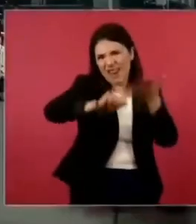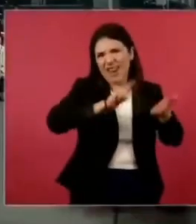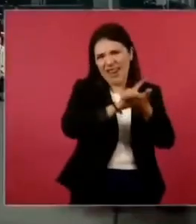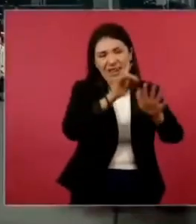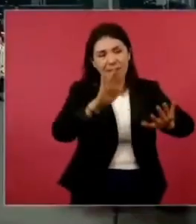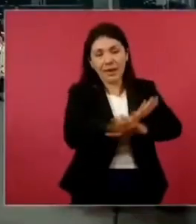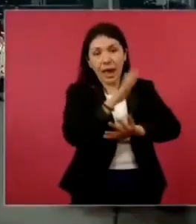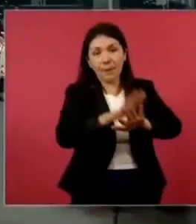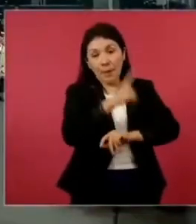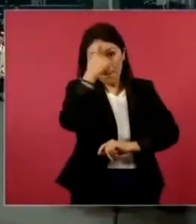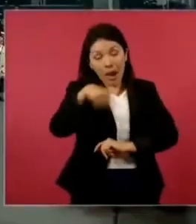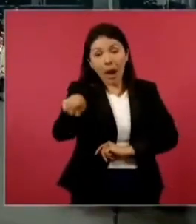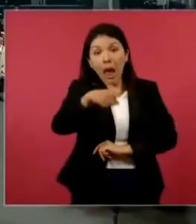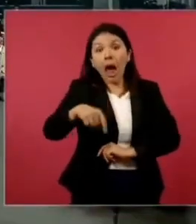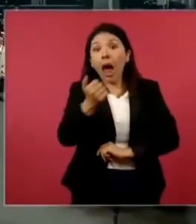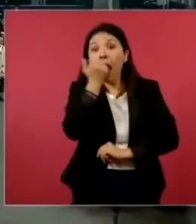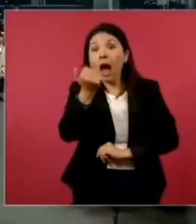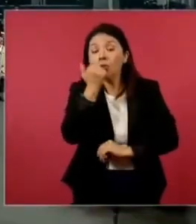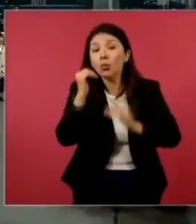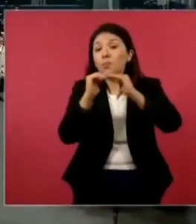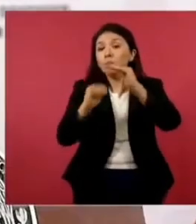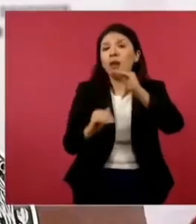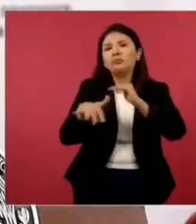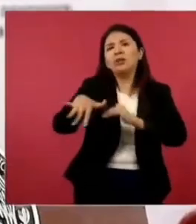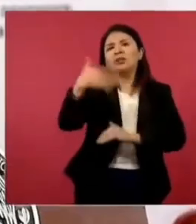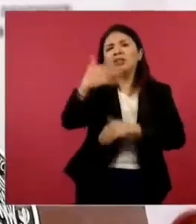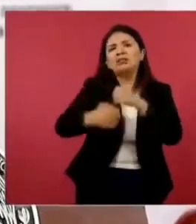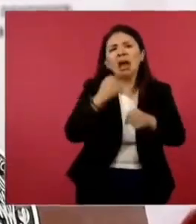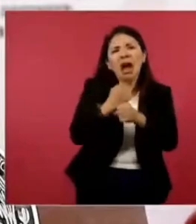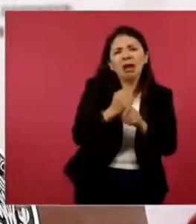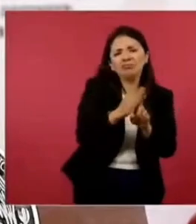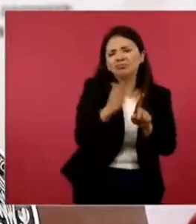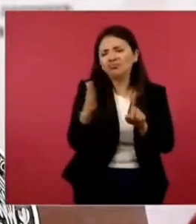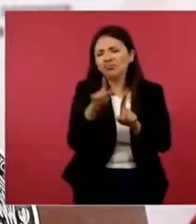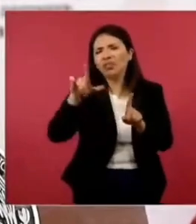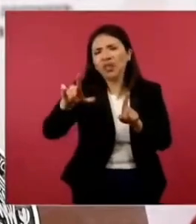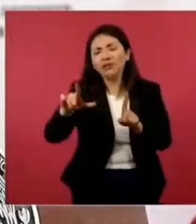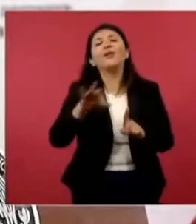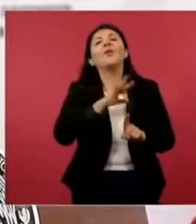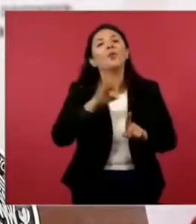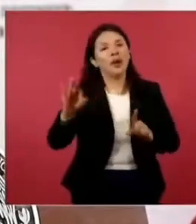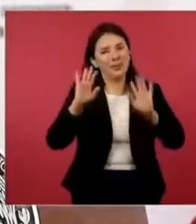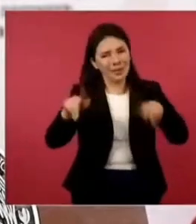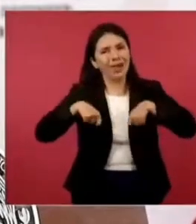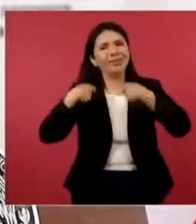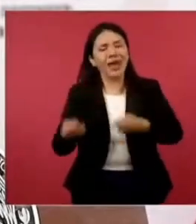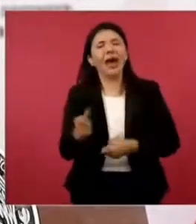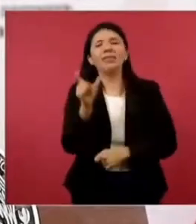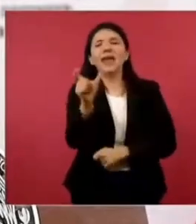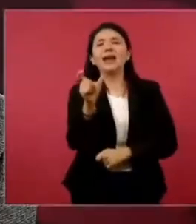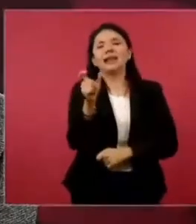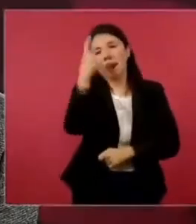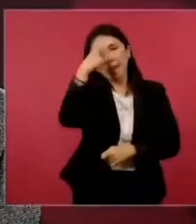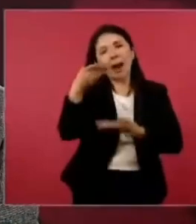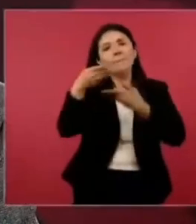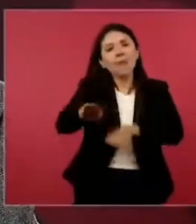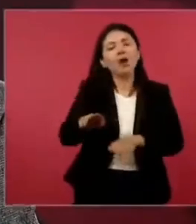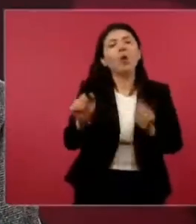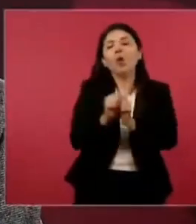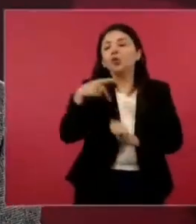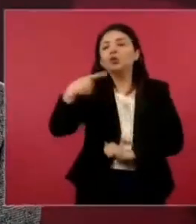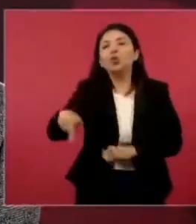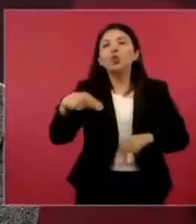que los menores de edad, desde 15 años hasta 17, pudiesen tener una tarjeta bancaria a su